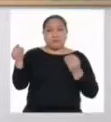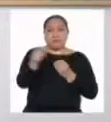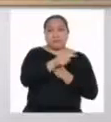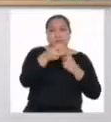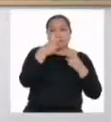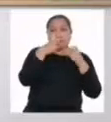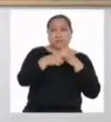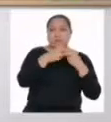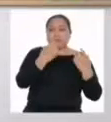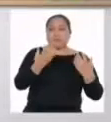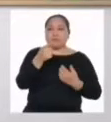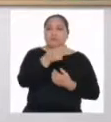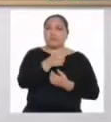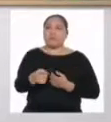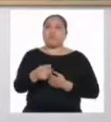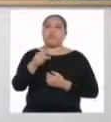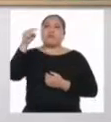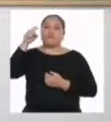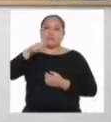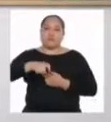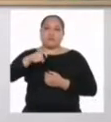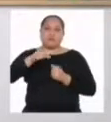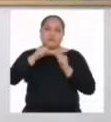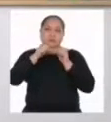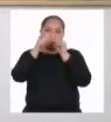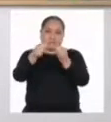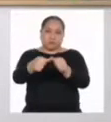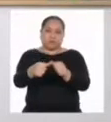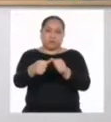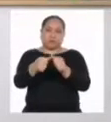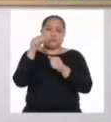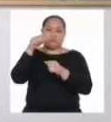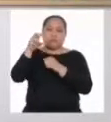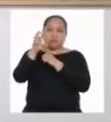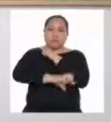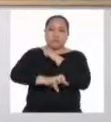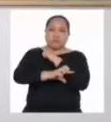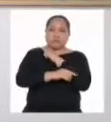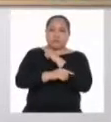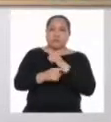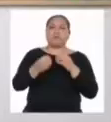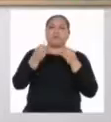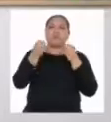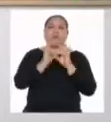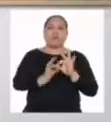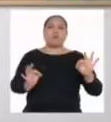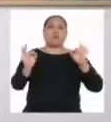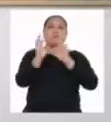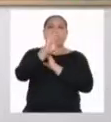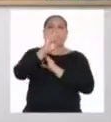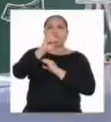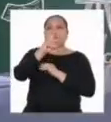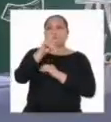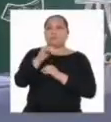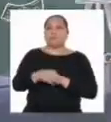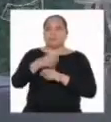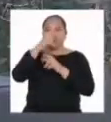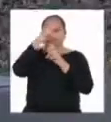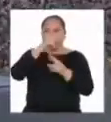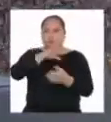estas situaciones y con eso seguir siendo un país rico en biodiversidad, que respeta todas sus